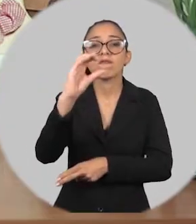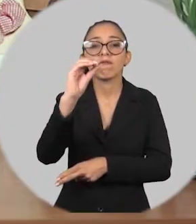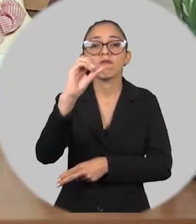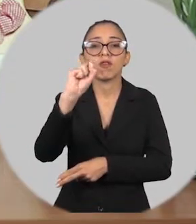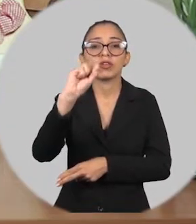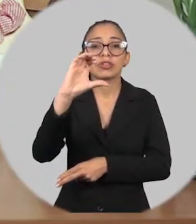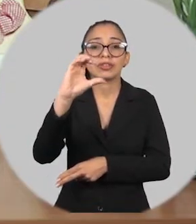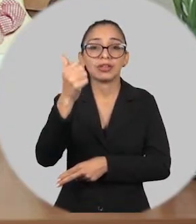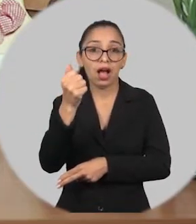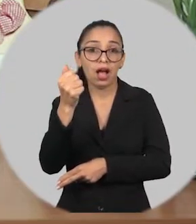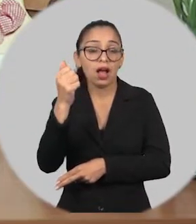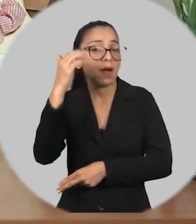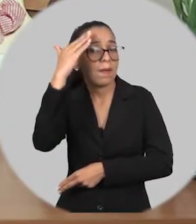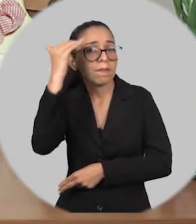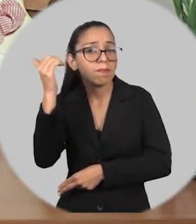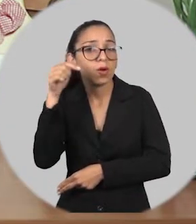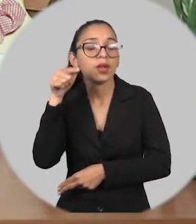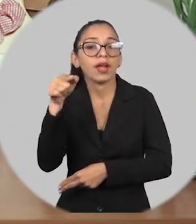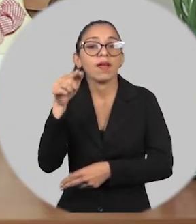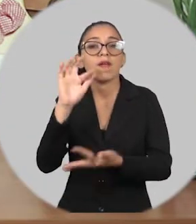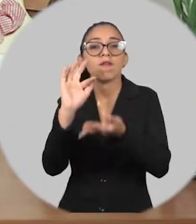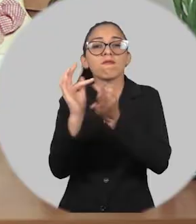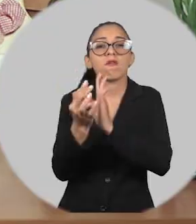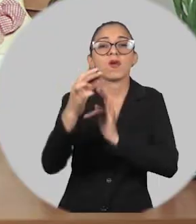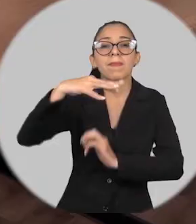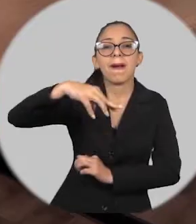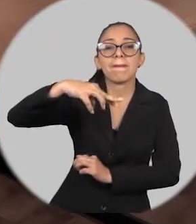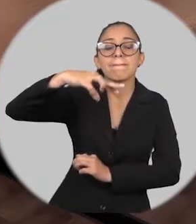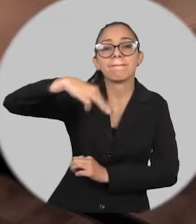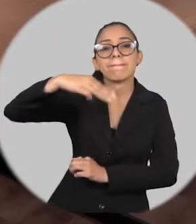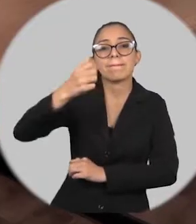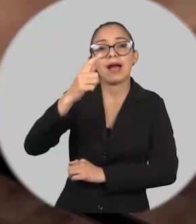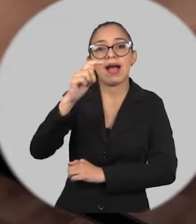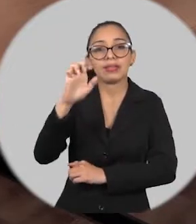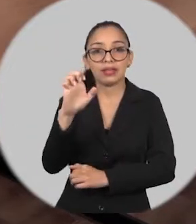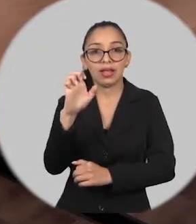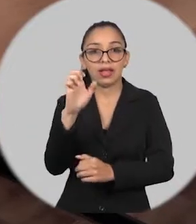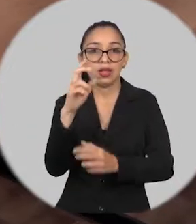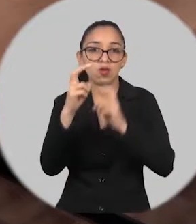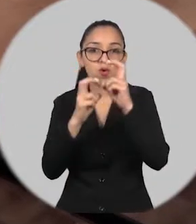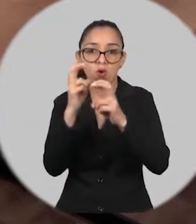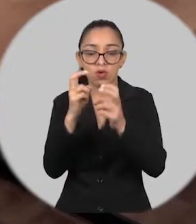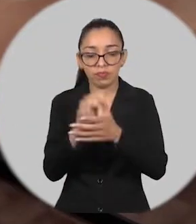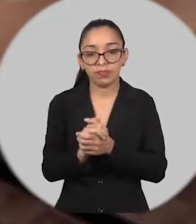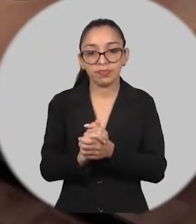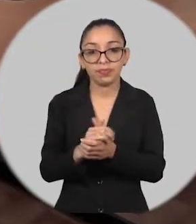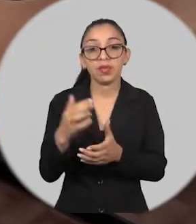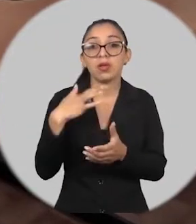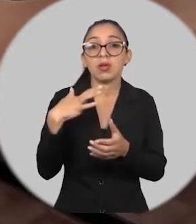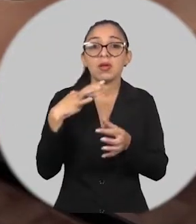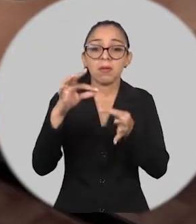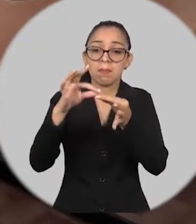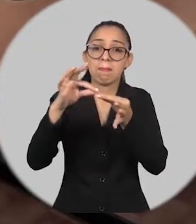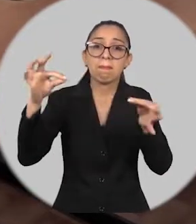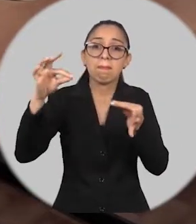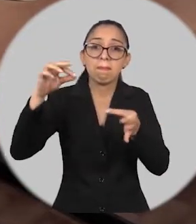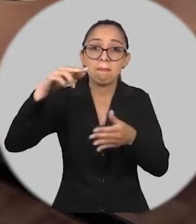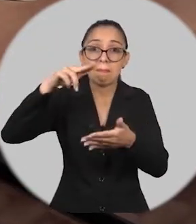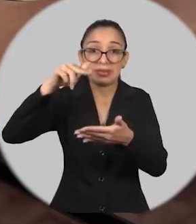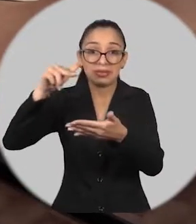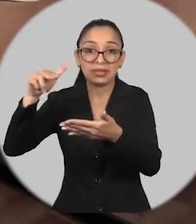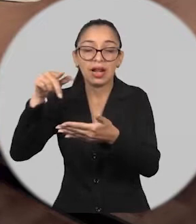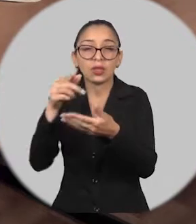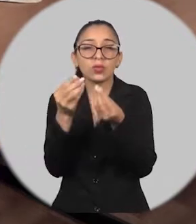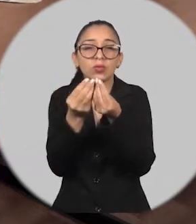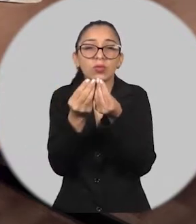se llaman acrílicas foscas porque el acabado es mate. Para este proyecto yo estoy usando los pinceles de cerdas finas, que son